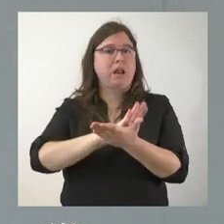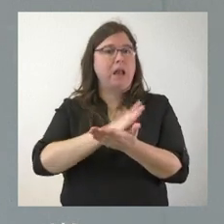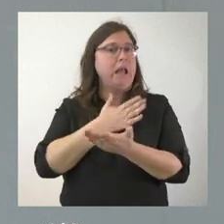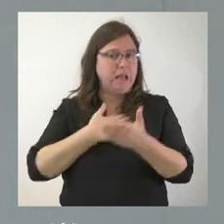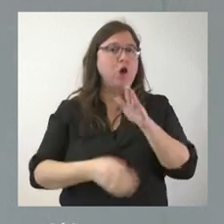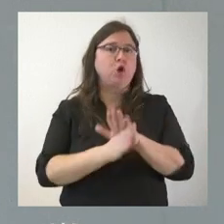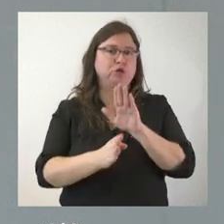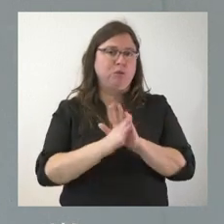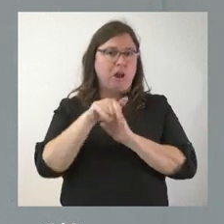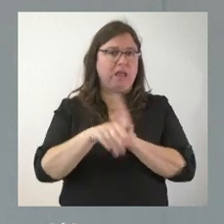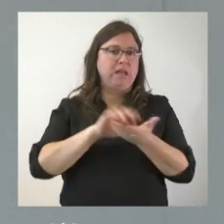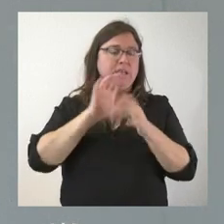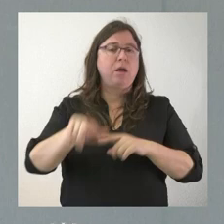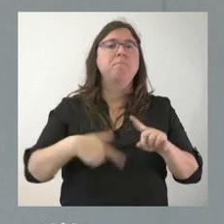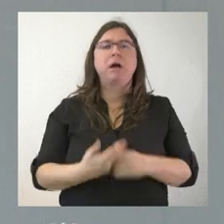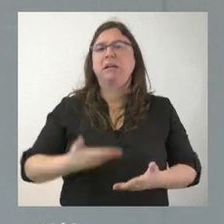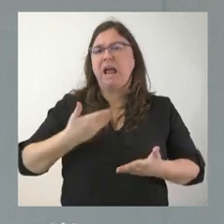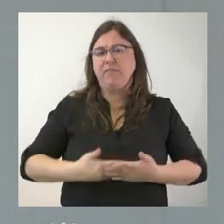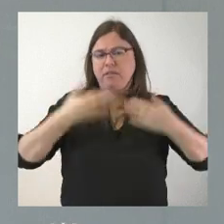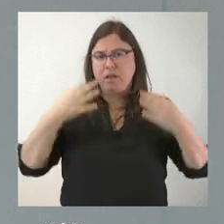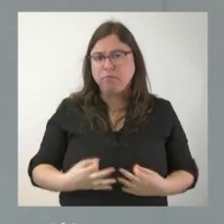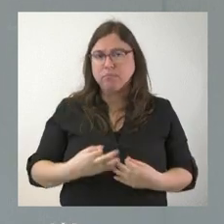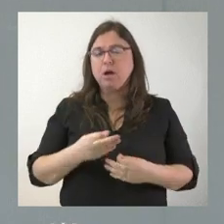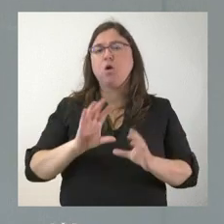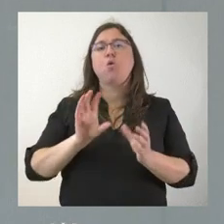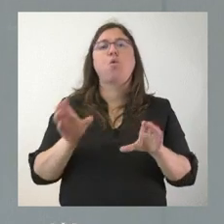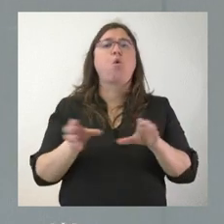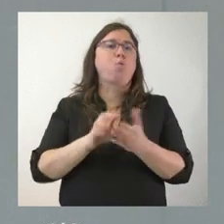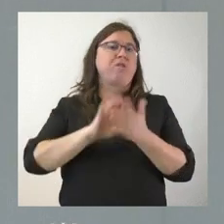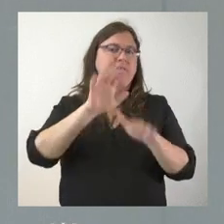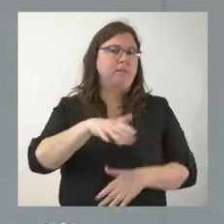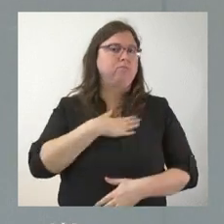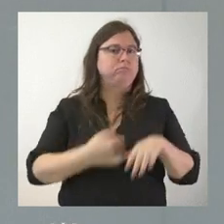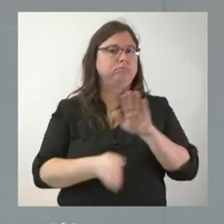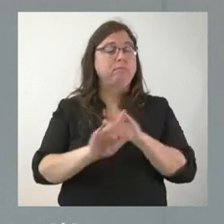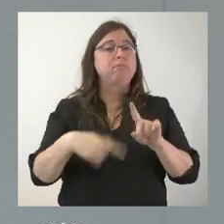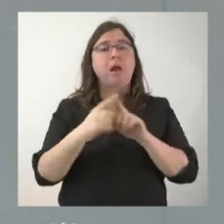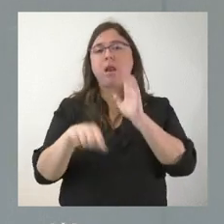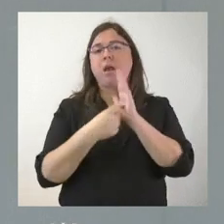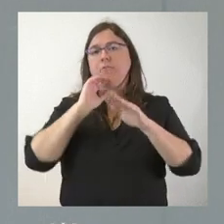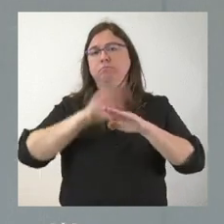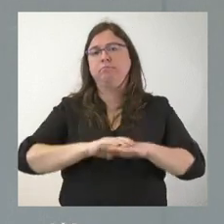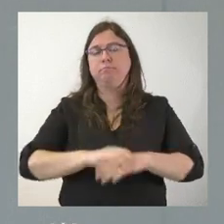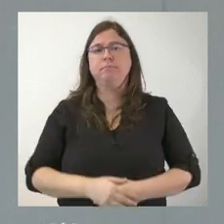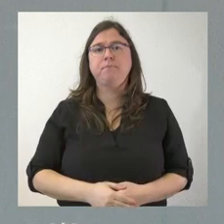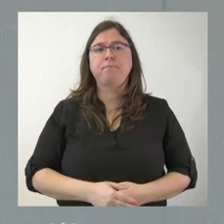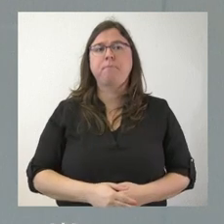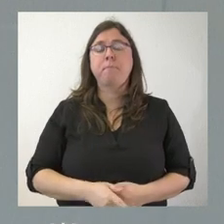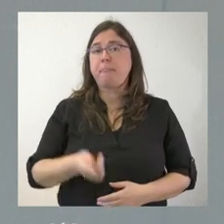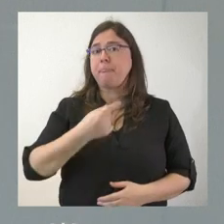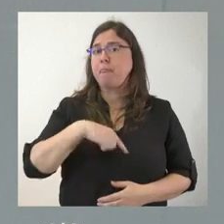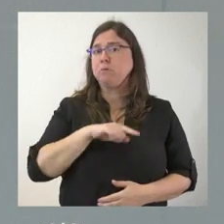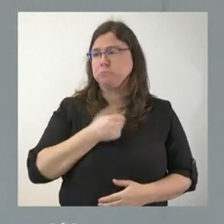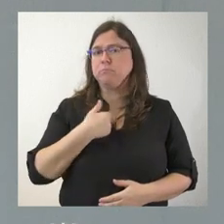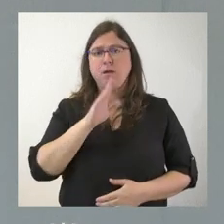y de seguir garantizando este servicio en nuestra comunidad Autónoma y hacerlo siempre conforme a la ley nosotros lo